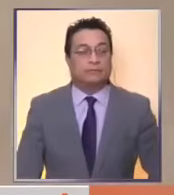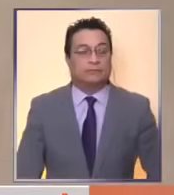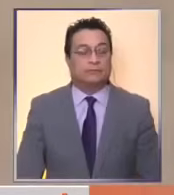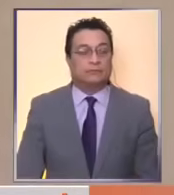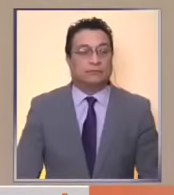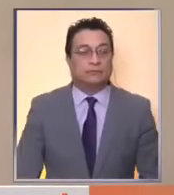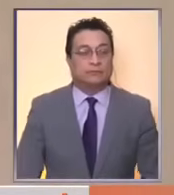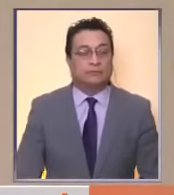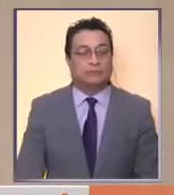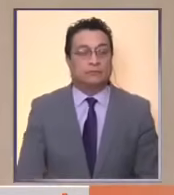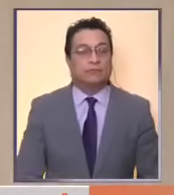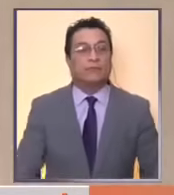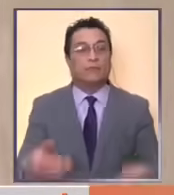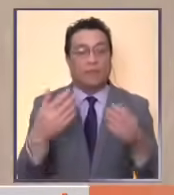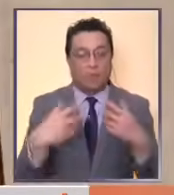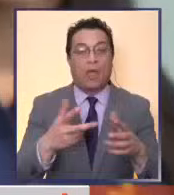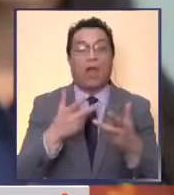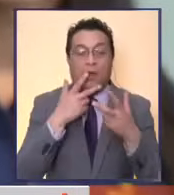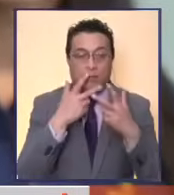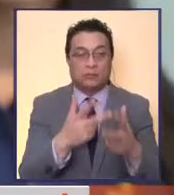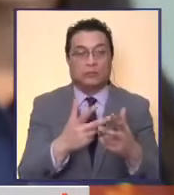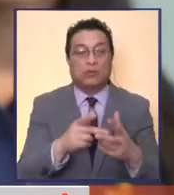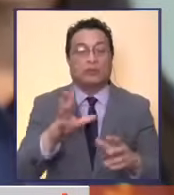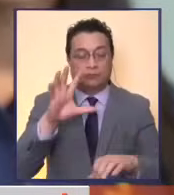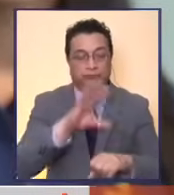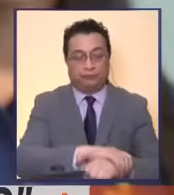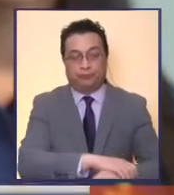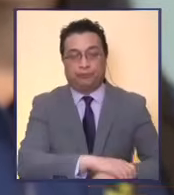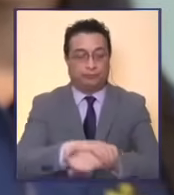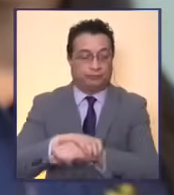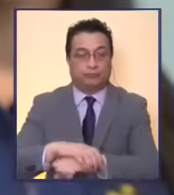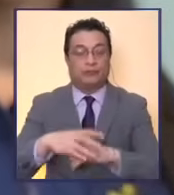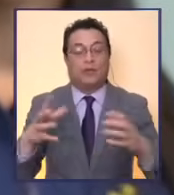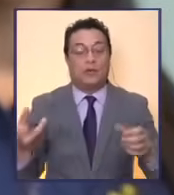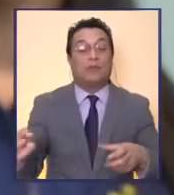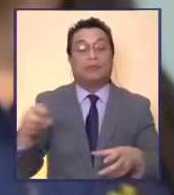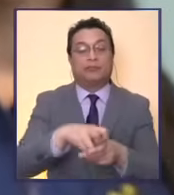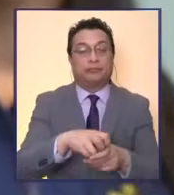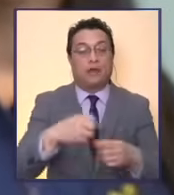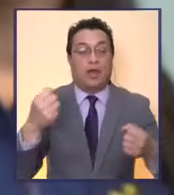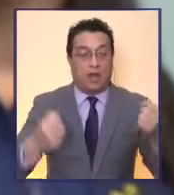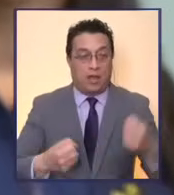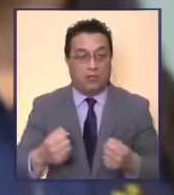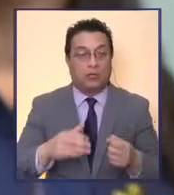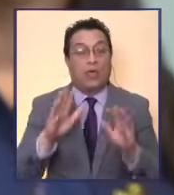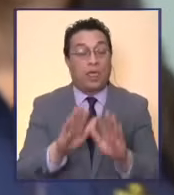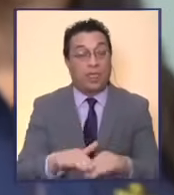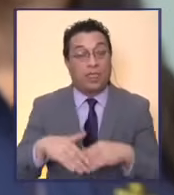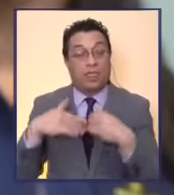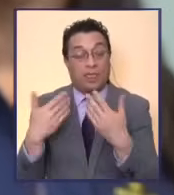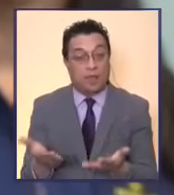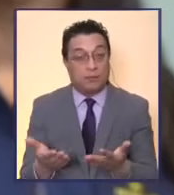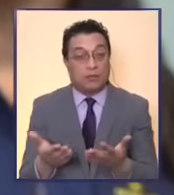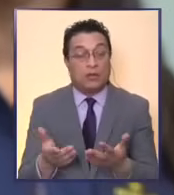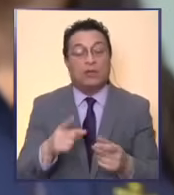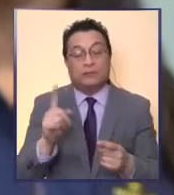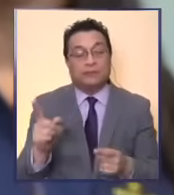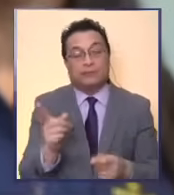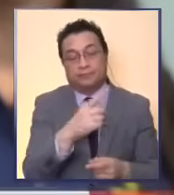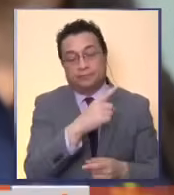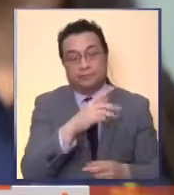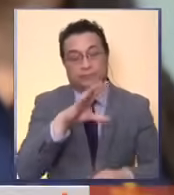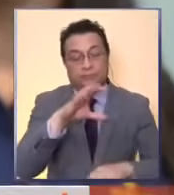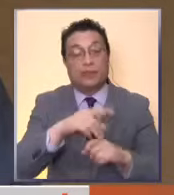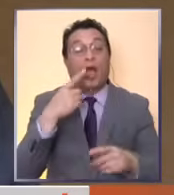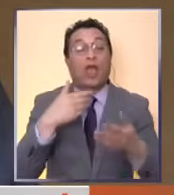Bajo la intimidación habrían subido a la fuerza a este menor de edad al móvil para posteriormente salir en dirección desconocida